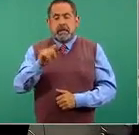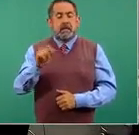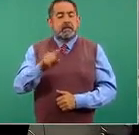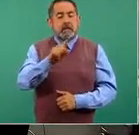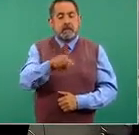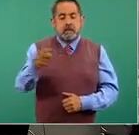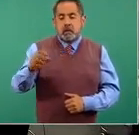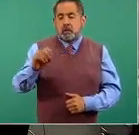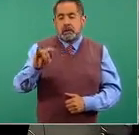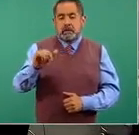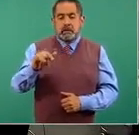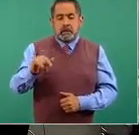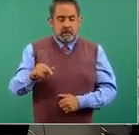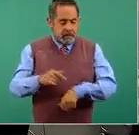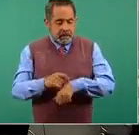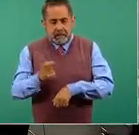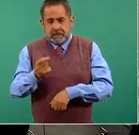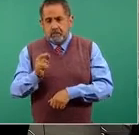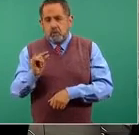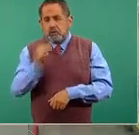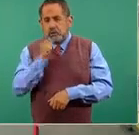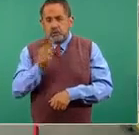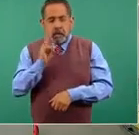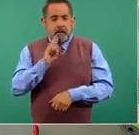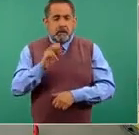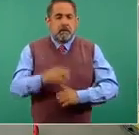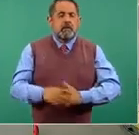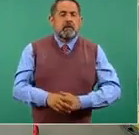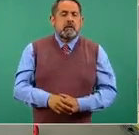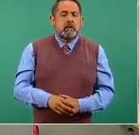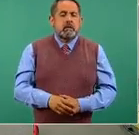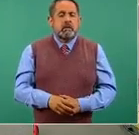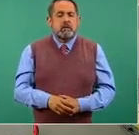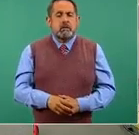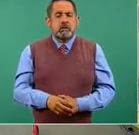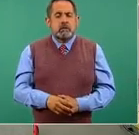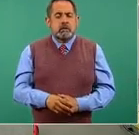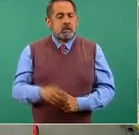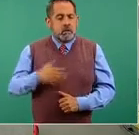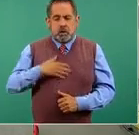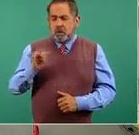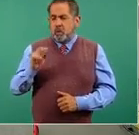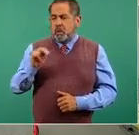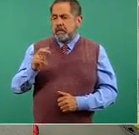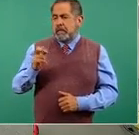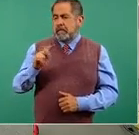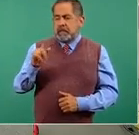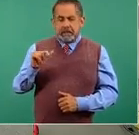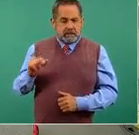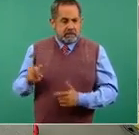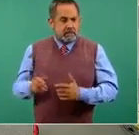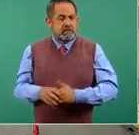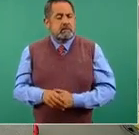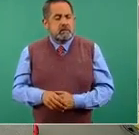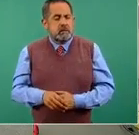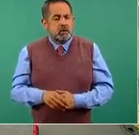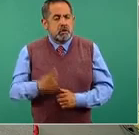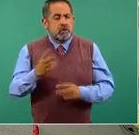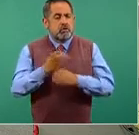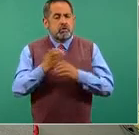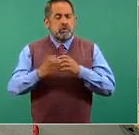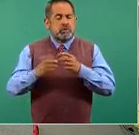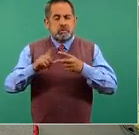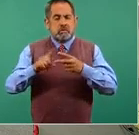y Otilia Carvajal, nos quedan pocos minutos, pero a ver si logramos. Rápidamente. Juan Hernández de Perito Baxa, Grupo Pacatón. Dos cosas.